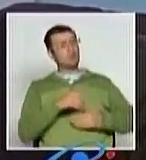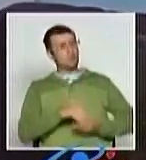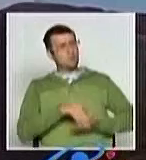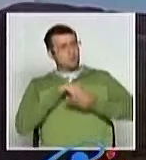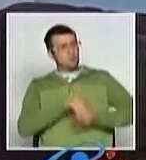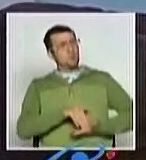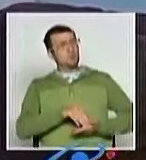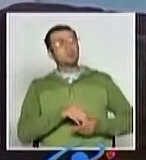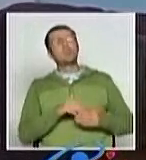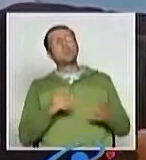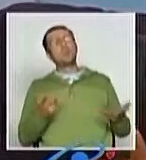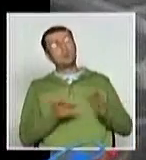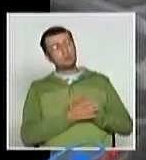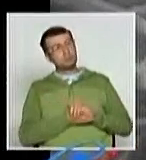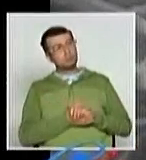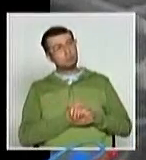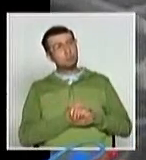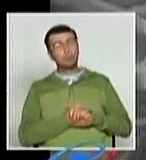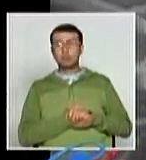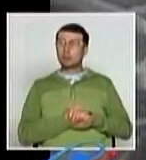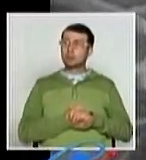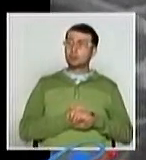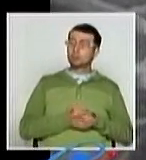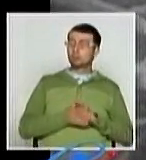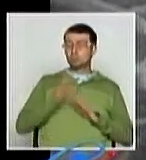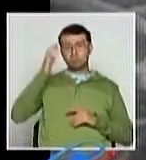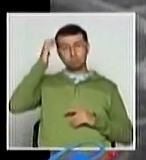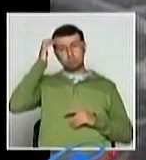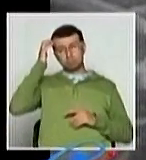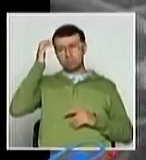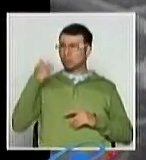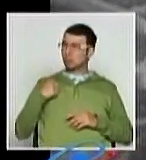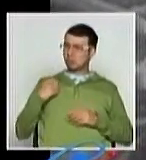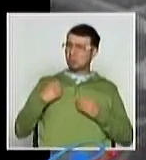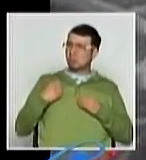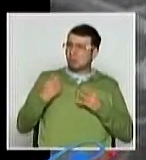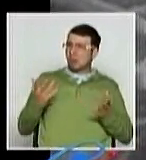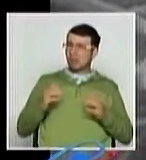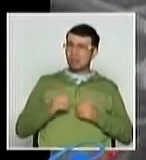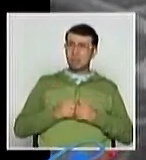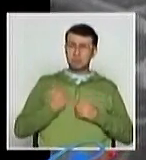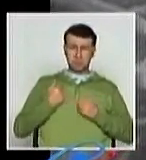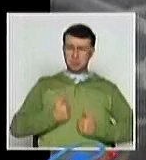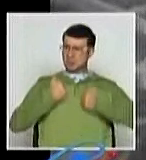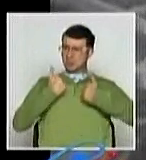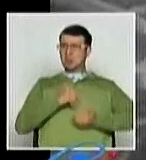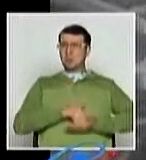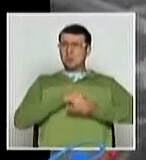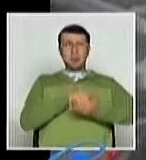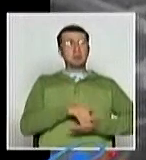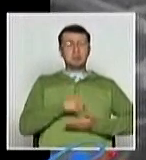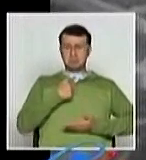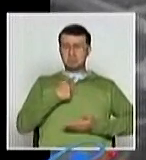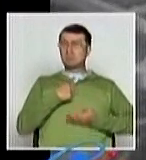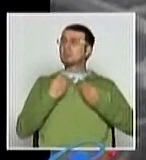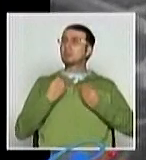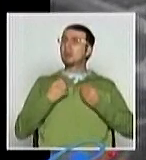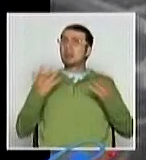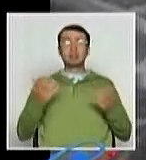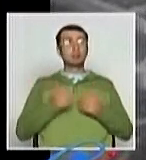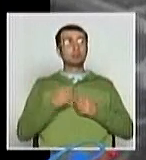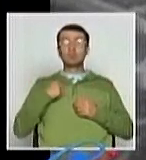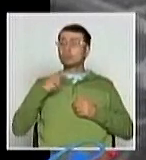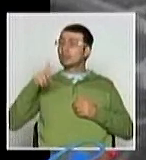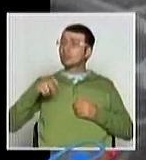humanas bueno s señor psicólogo y para que yo voy a saber cuáles son mis fortalezas humanas y yo lo que quiero es que me quite la